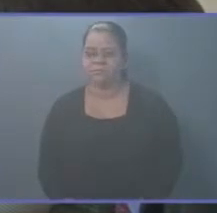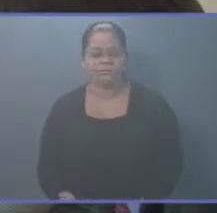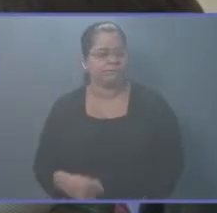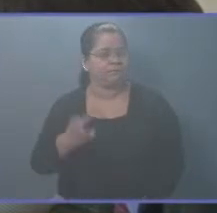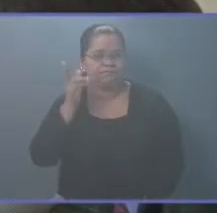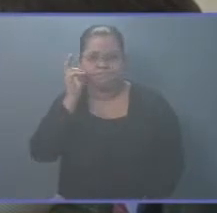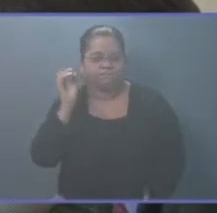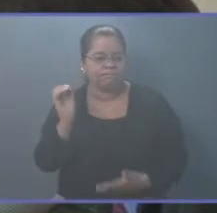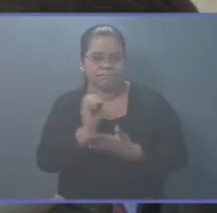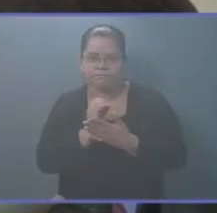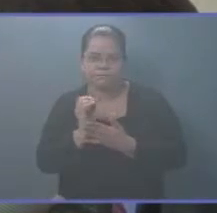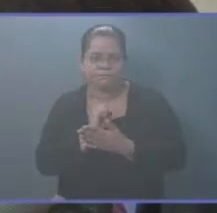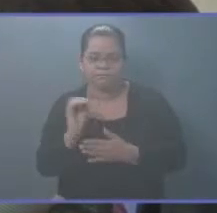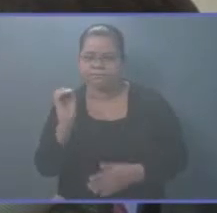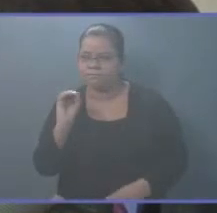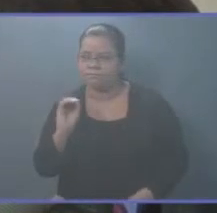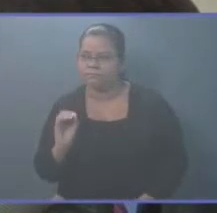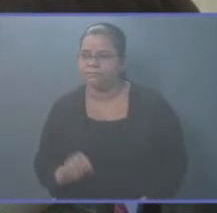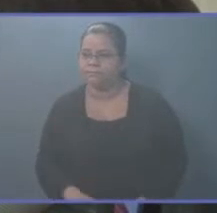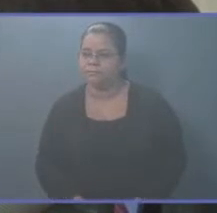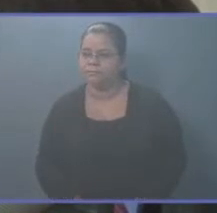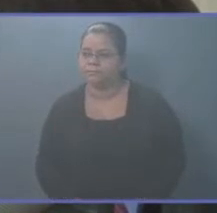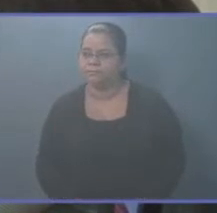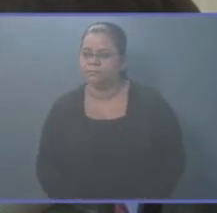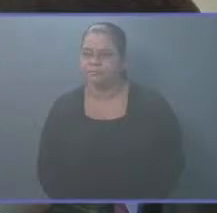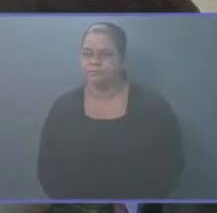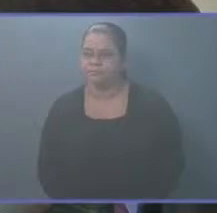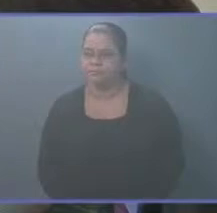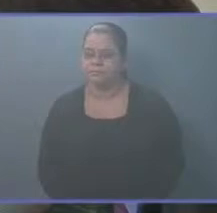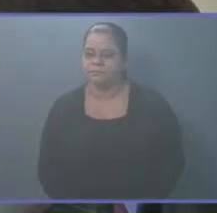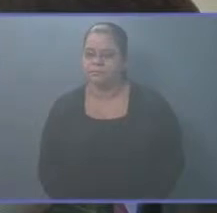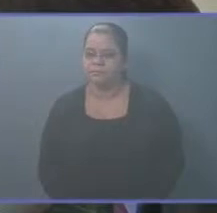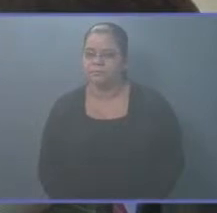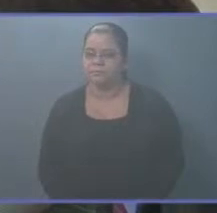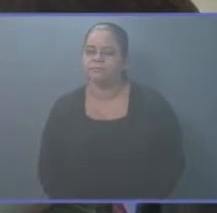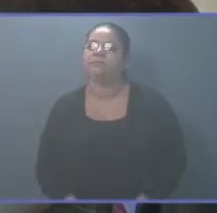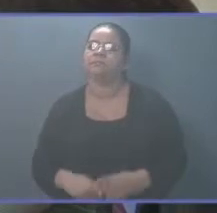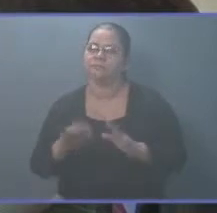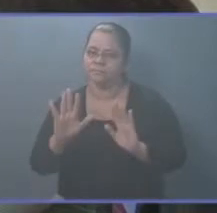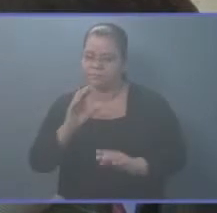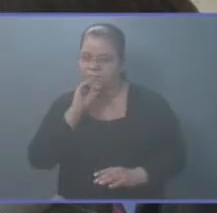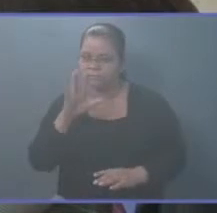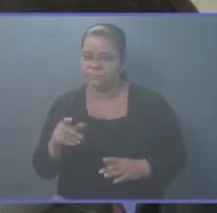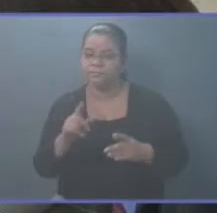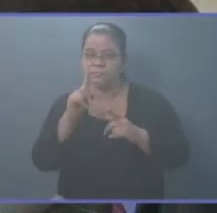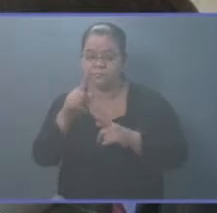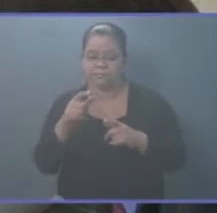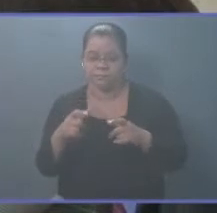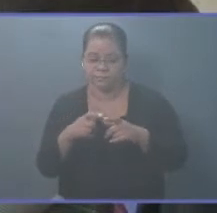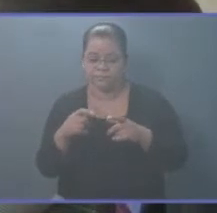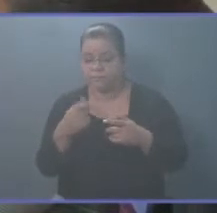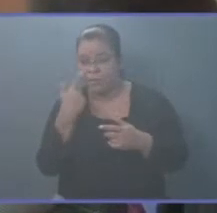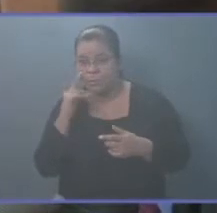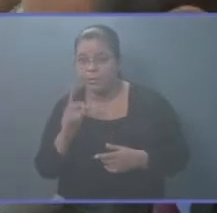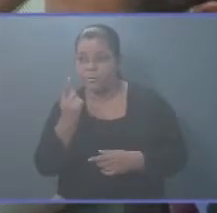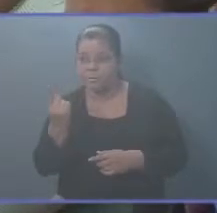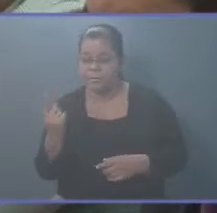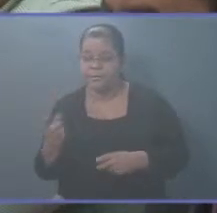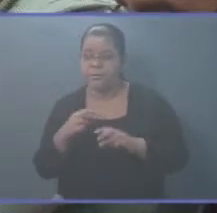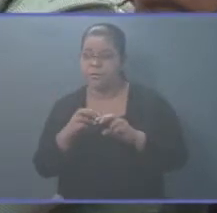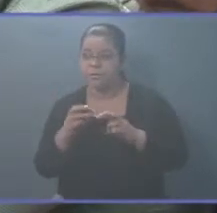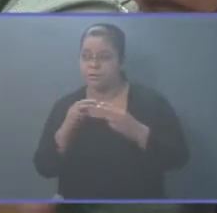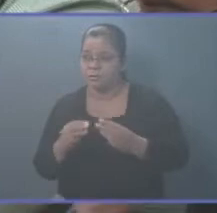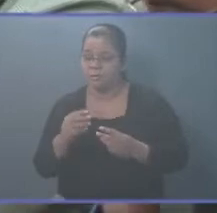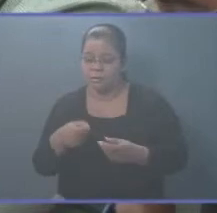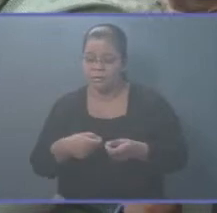injusticias graves. Por tiempo, el caso de un muchacho en Sonsonate que agarra un billete de una banda de traficantes de personas, se lo tiran